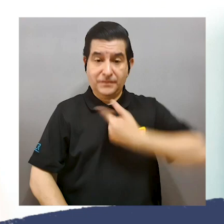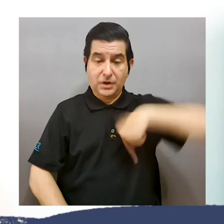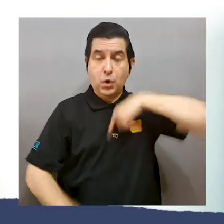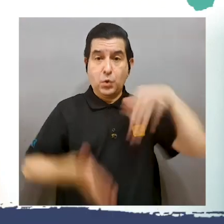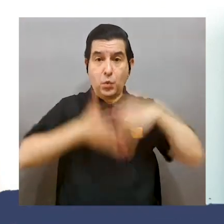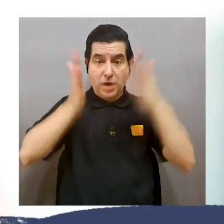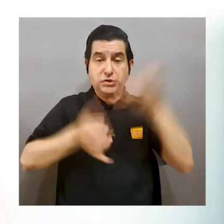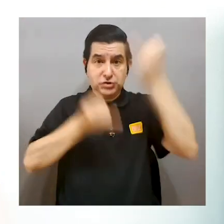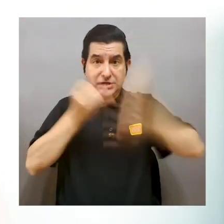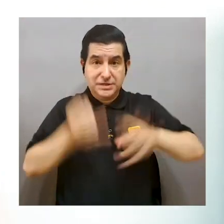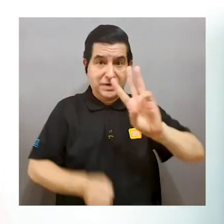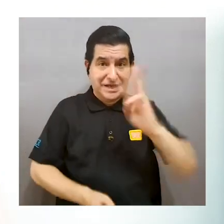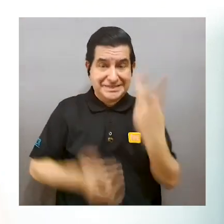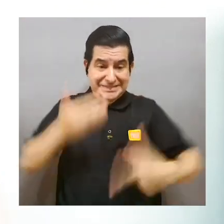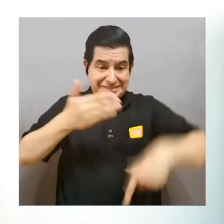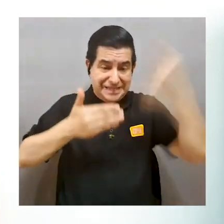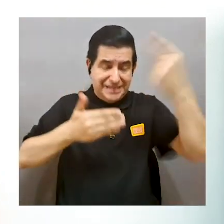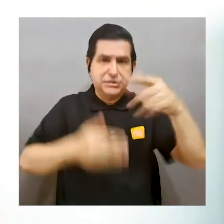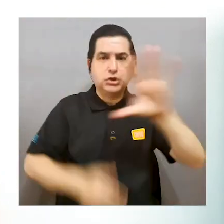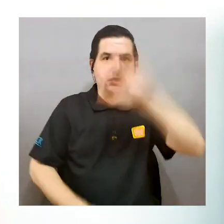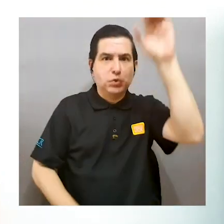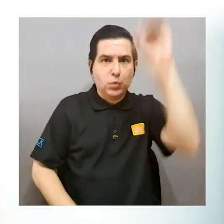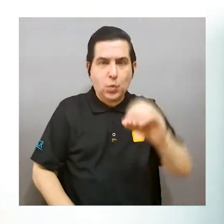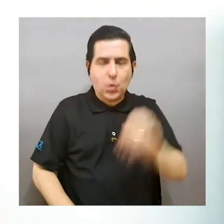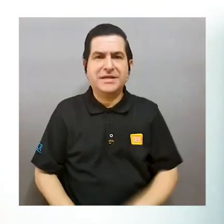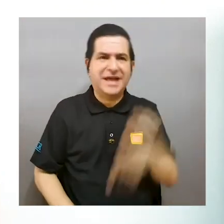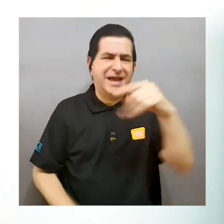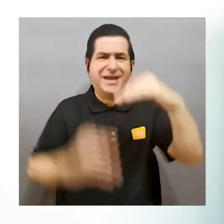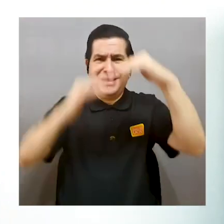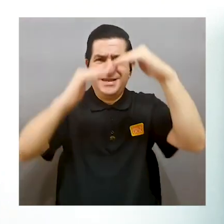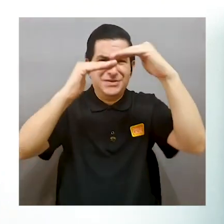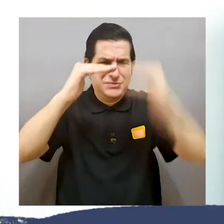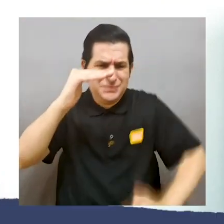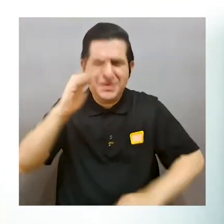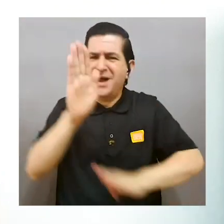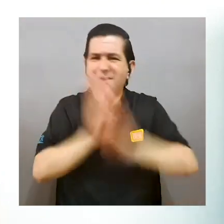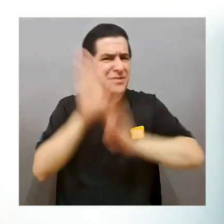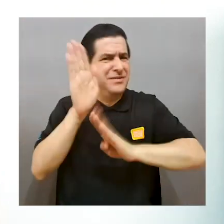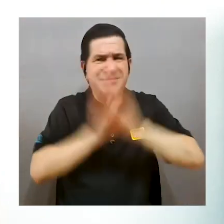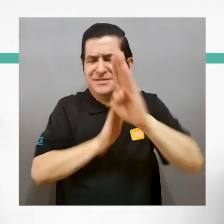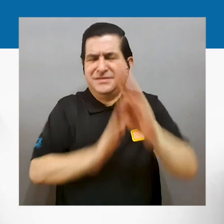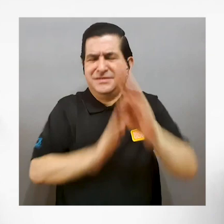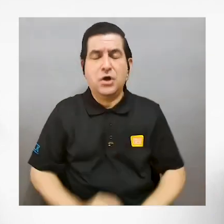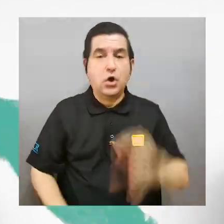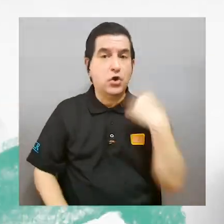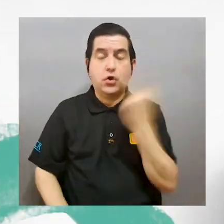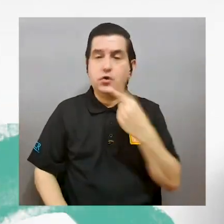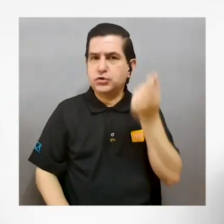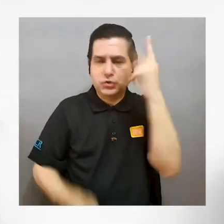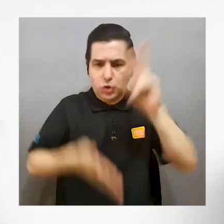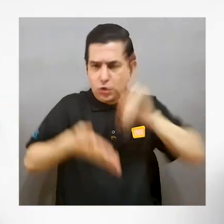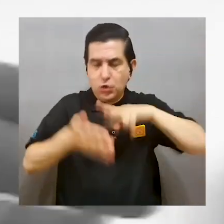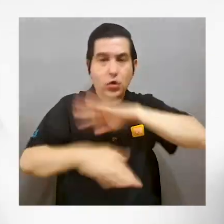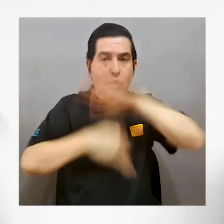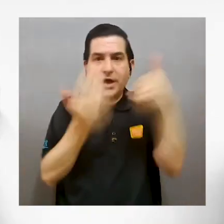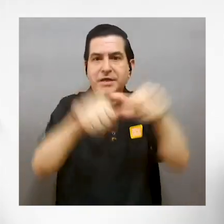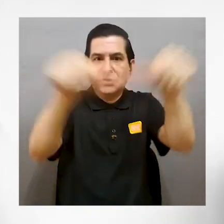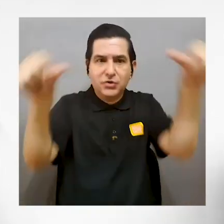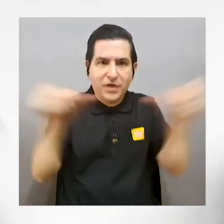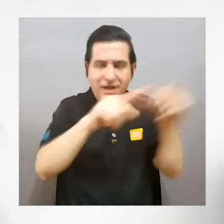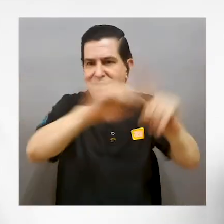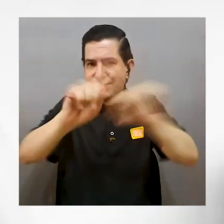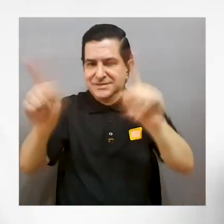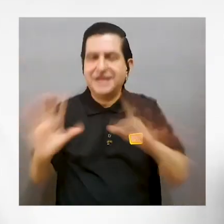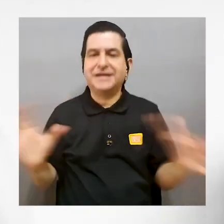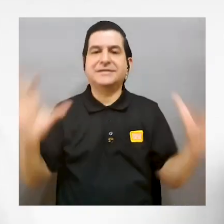Nuestros estudiantes, al culminar sexto grado, el 50% se ubica en los niveles de desempeño más bajos, no solo en comprensión lectora, sino en todas las